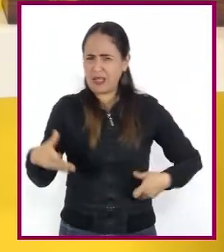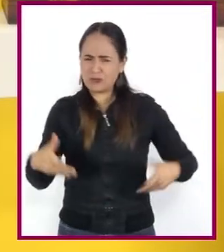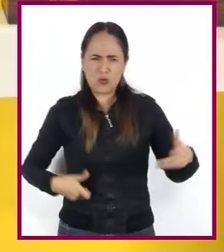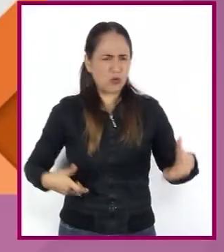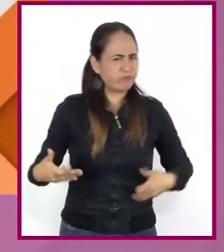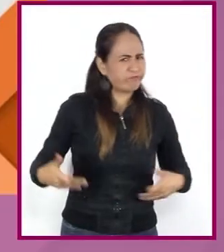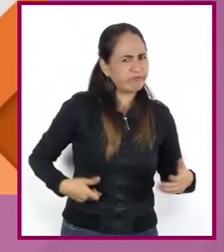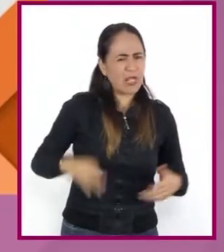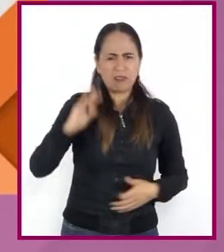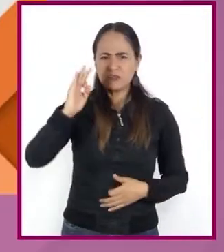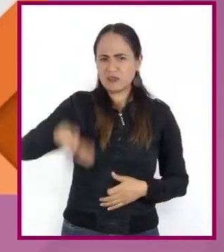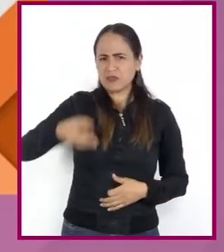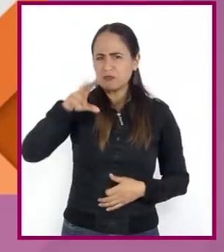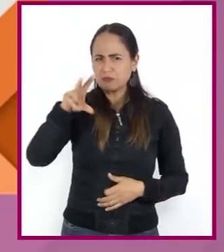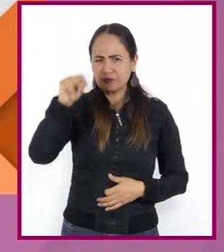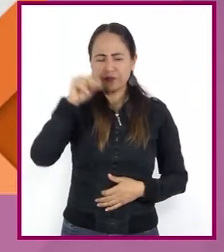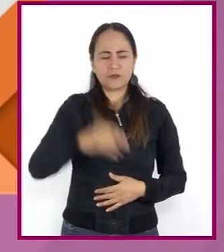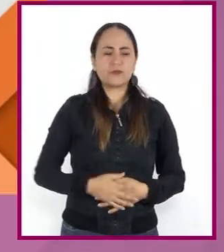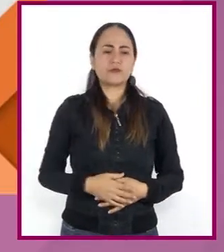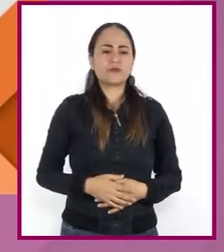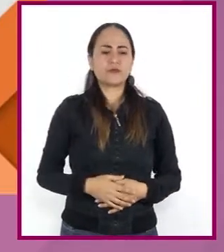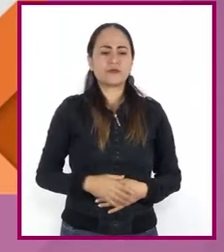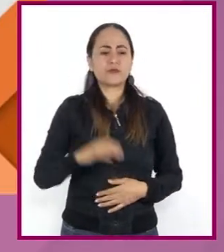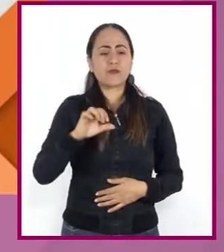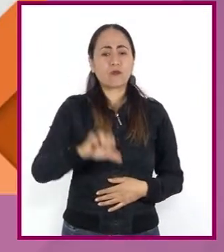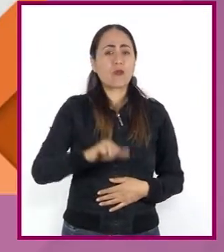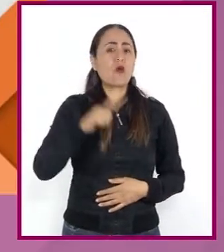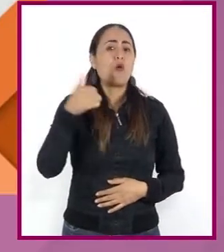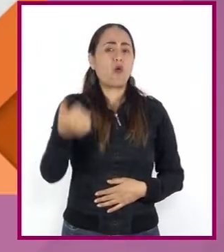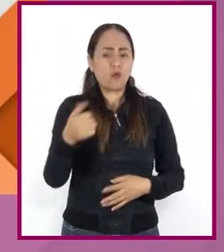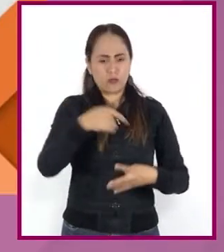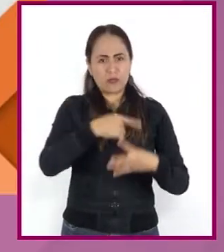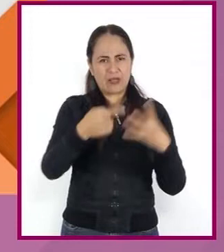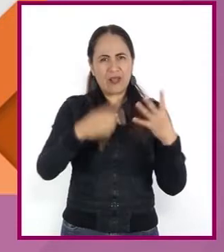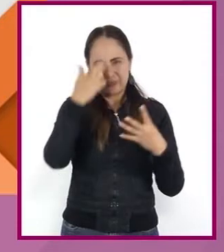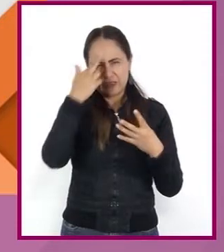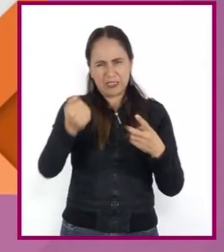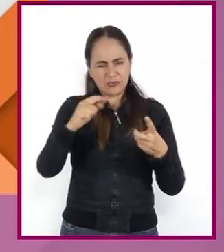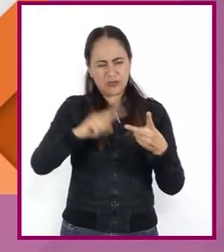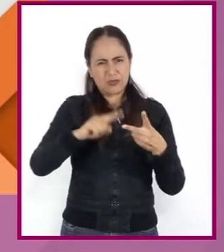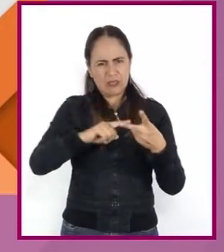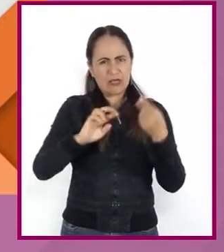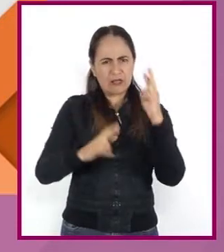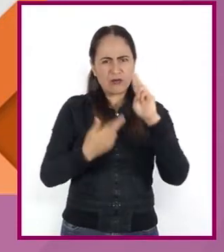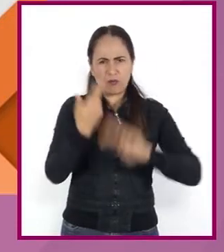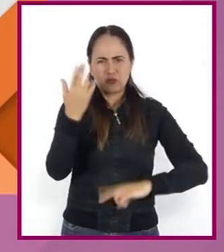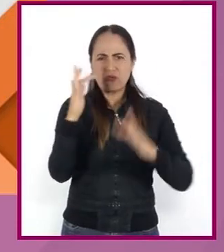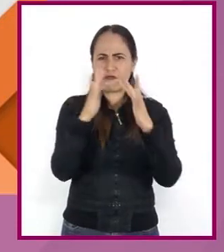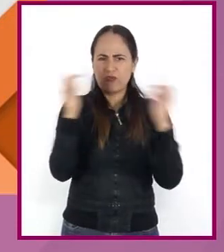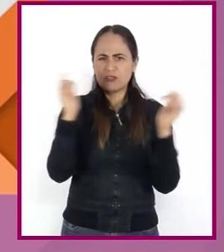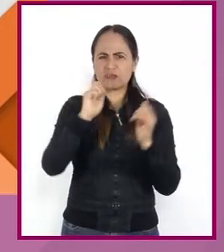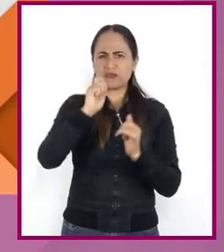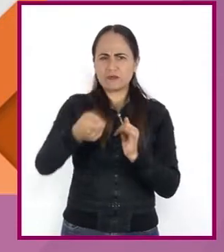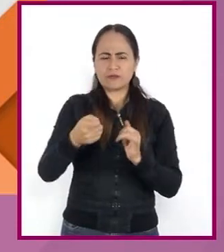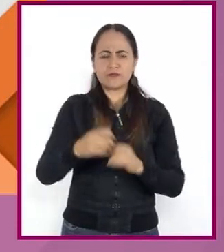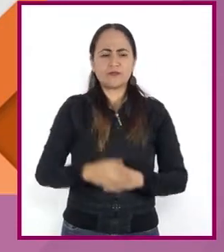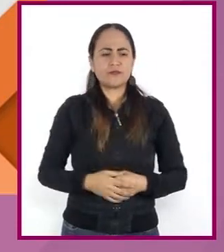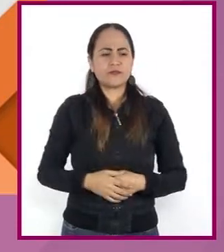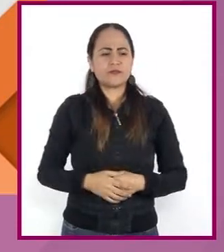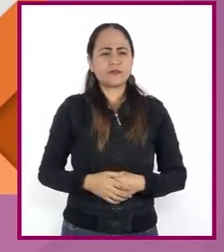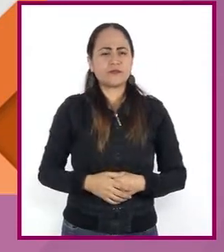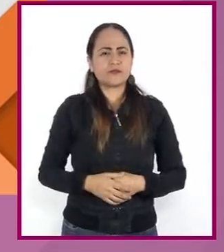general. Otra causa que originó la Revolución Francesa fue precisamente que